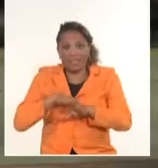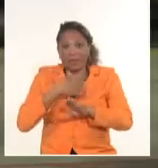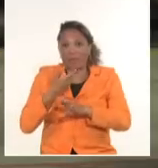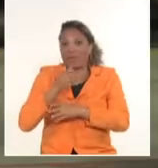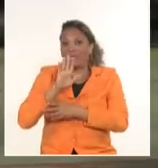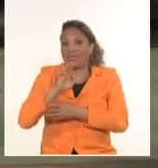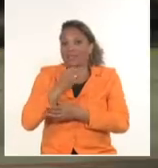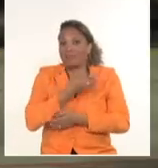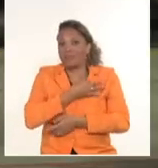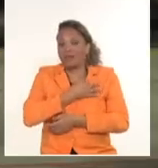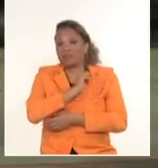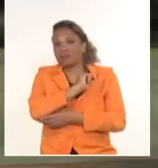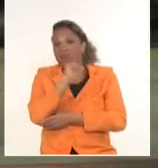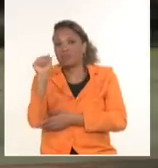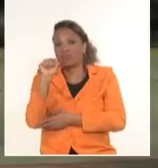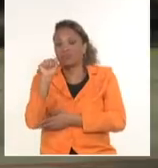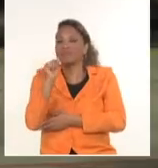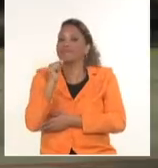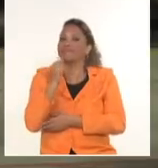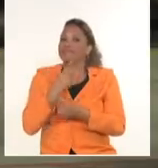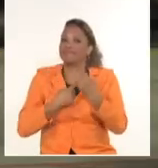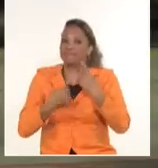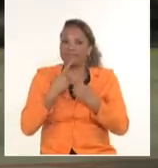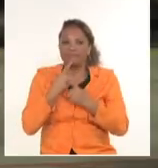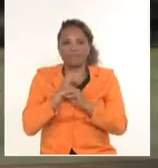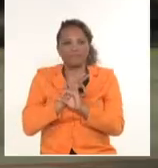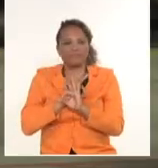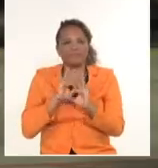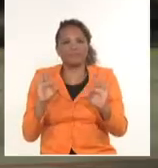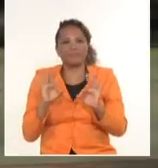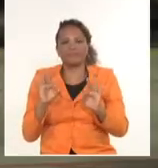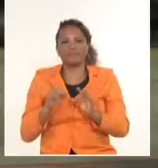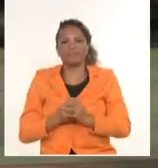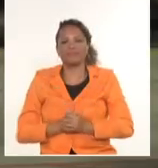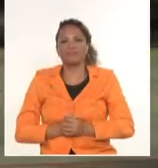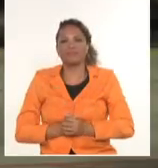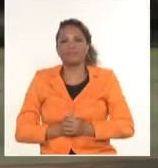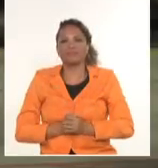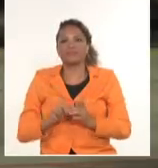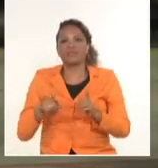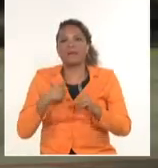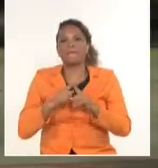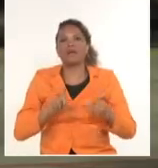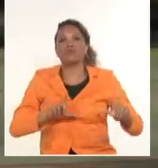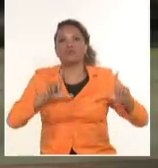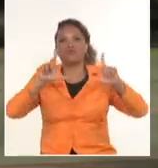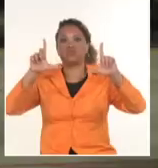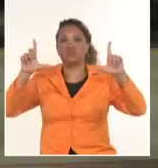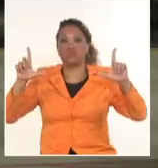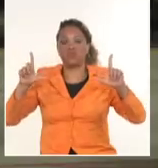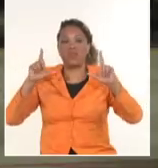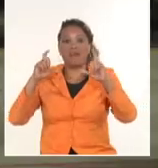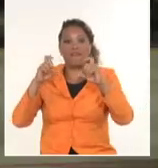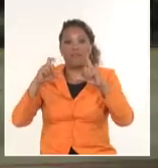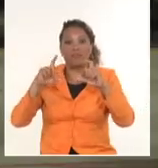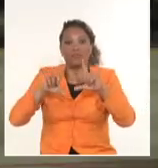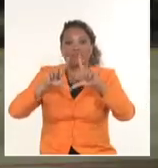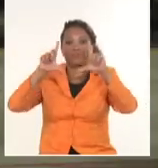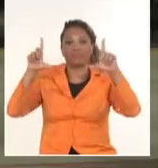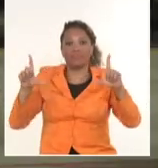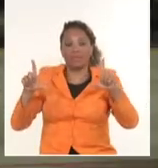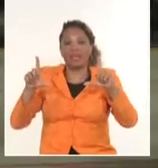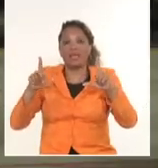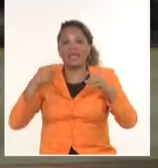oro. Pues creo que es parte también, además de esta gigantografía que le pusieron cerca de la Torre Eiffel a la entrada, pudimos verla también aquí.